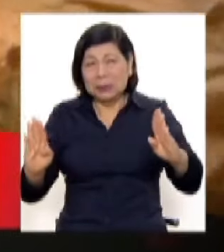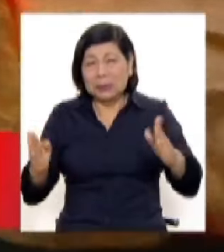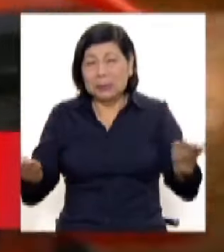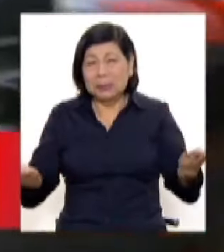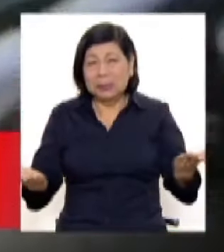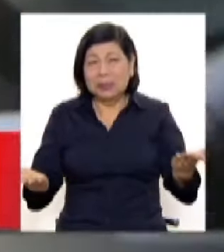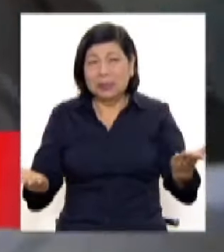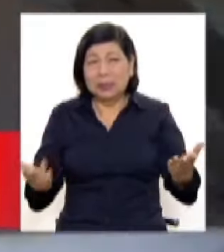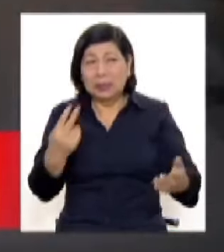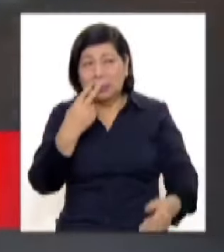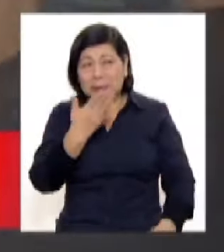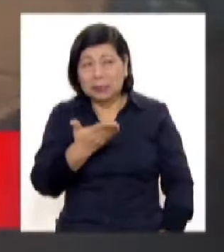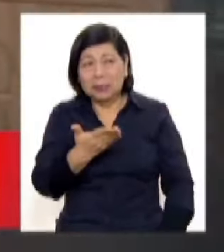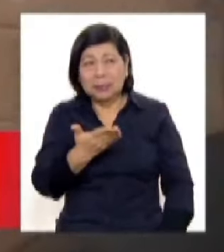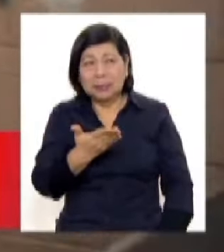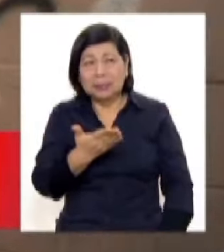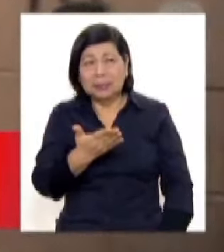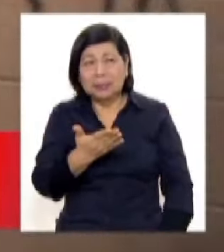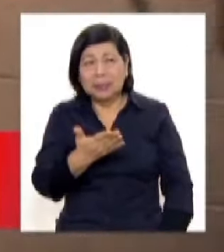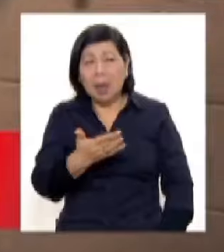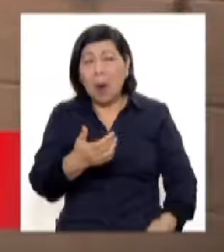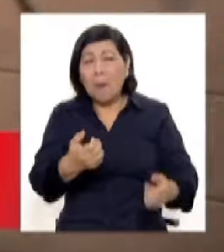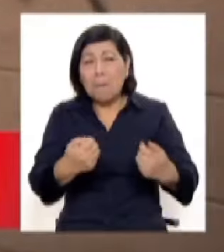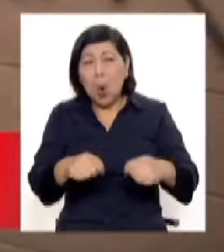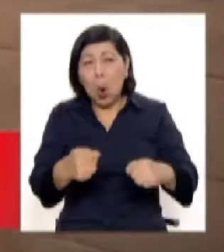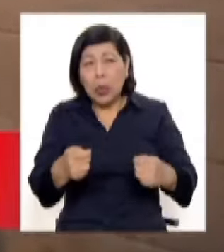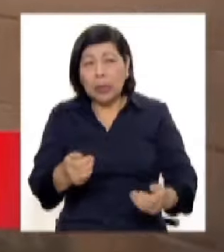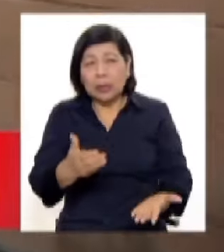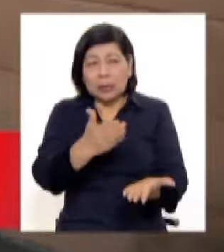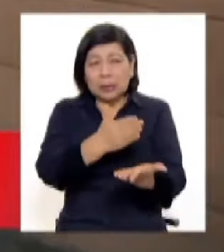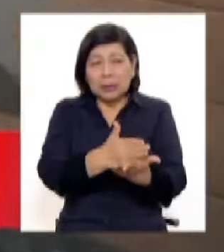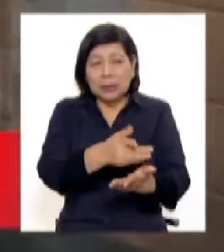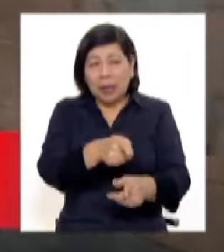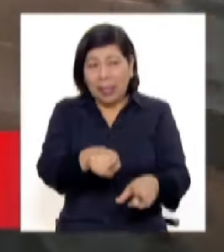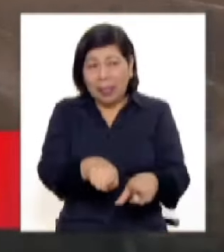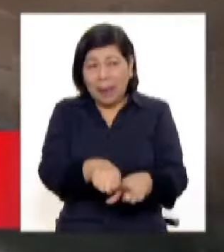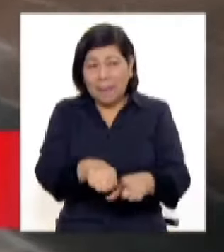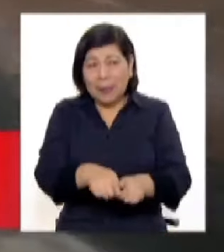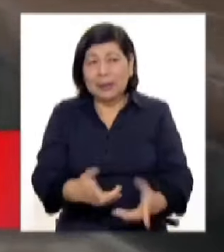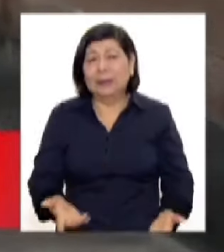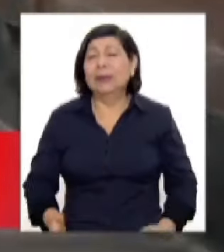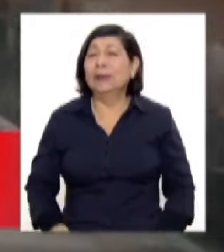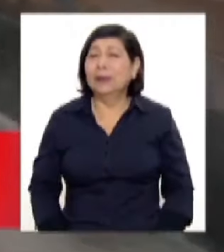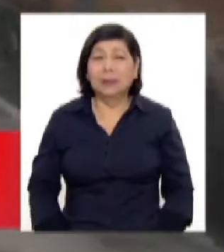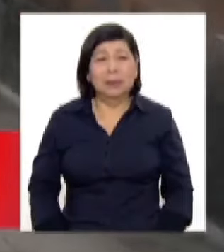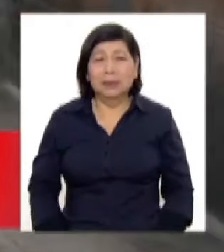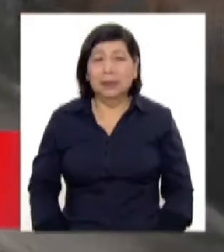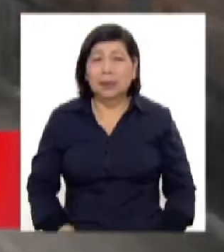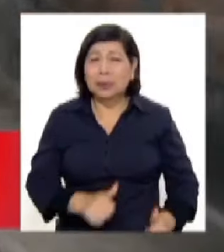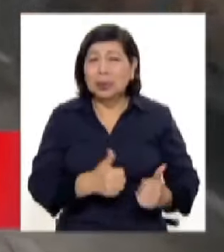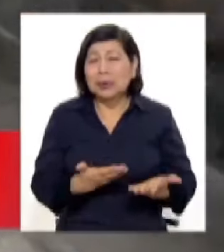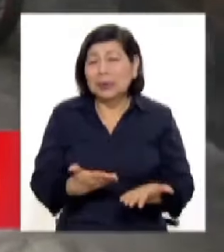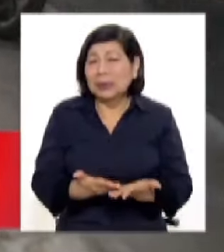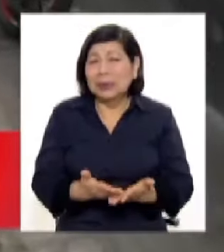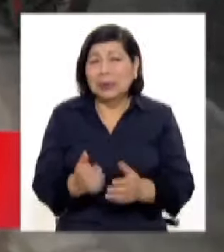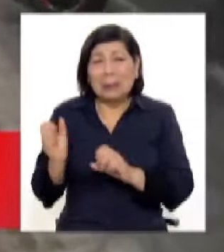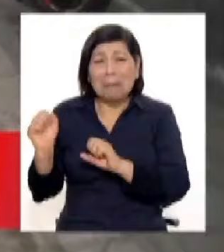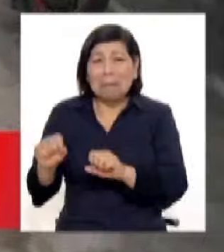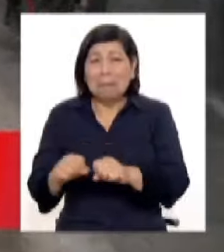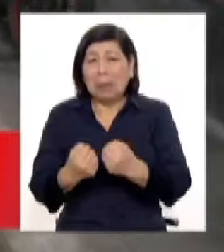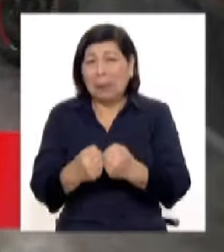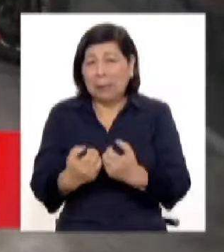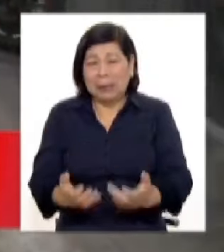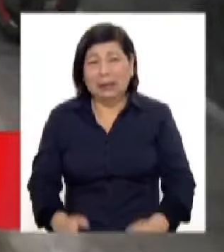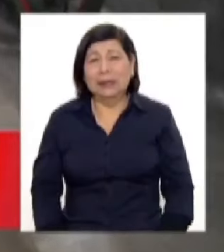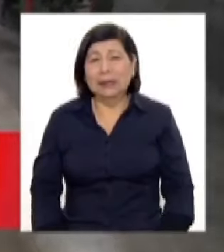el recorrido, a mi mano izquierda se ven incluso las motocicletas que se estacionan en este pasaje, que también han sido afectadas por este ataque, ¿no?,